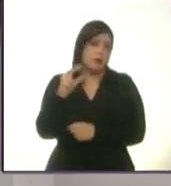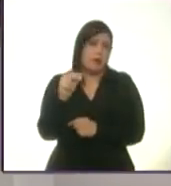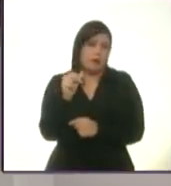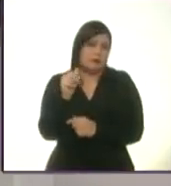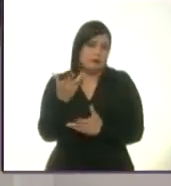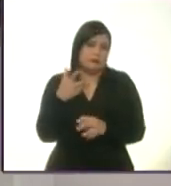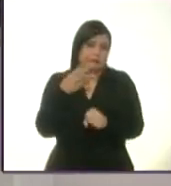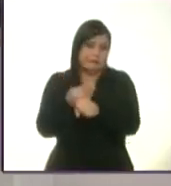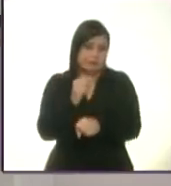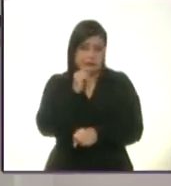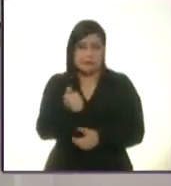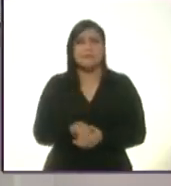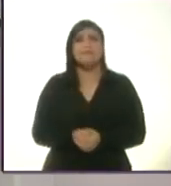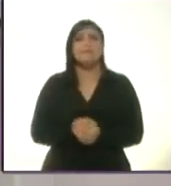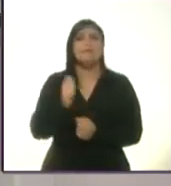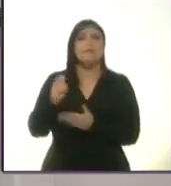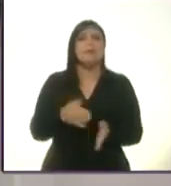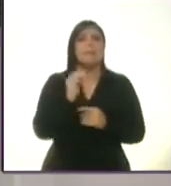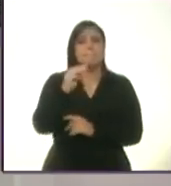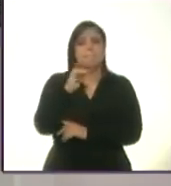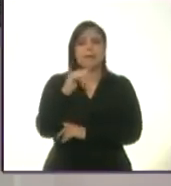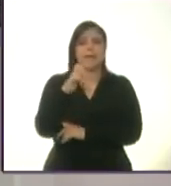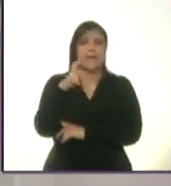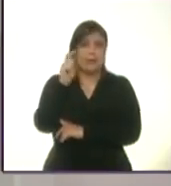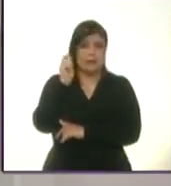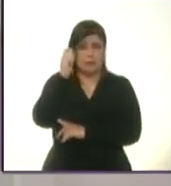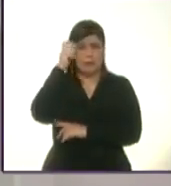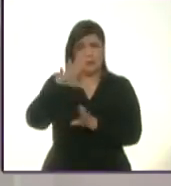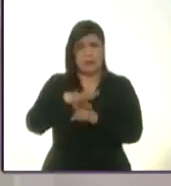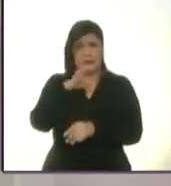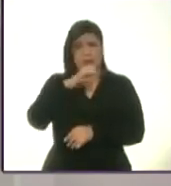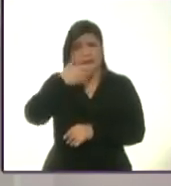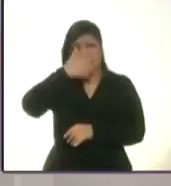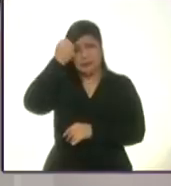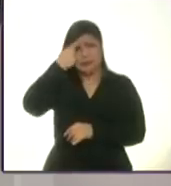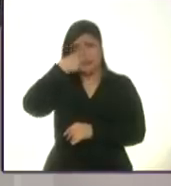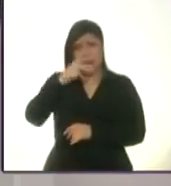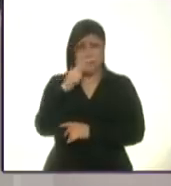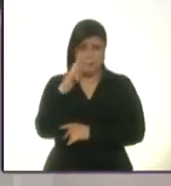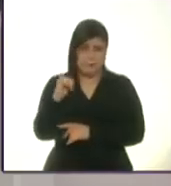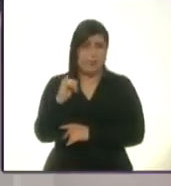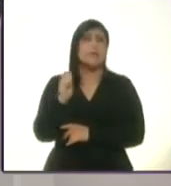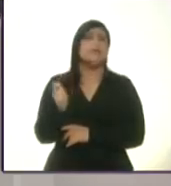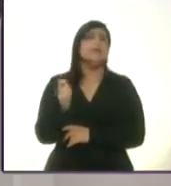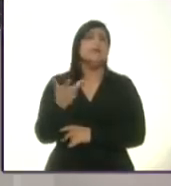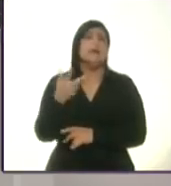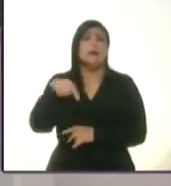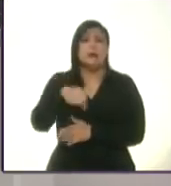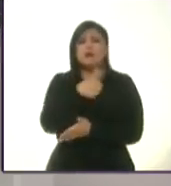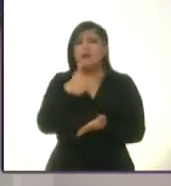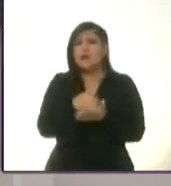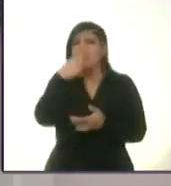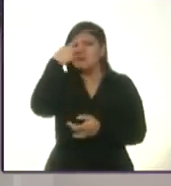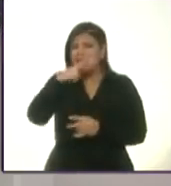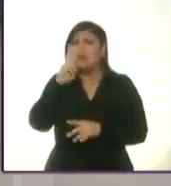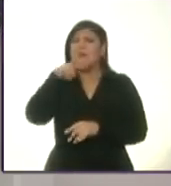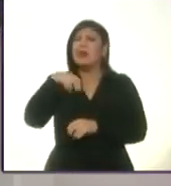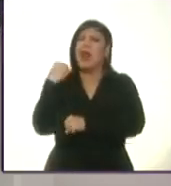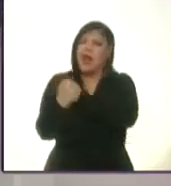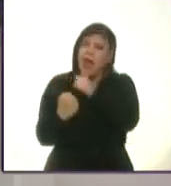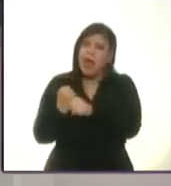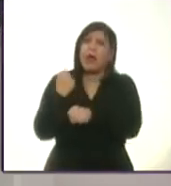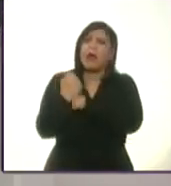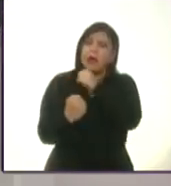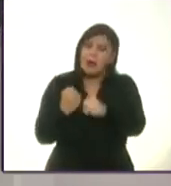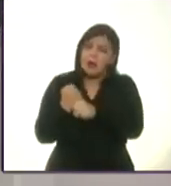candidata candidato mikel arreola del partido revolucionario institucional en la ciudad de mexico lleva a muchos años marcando